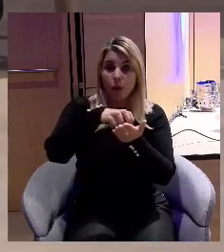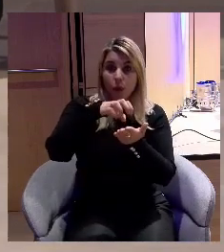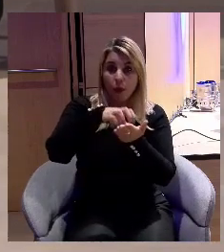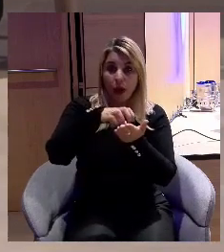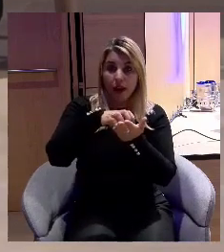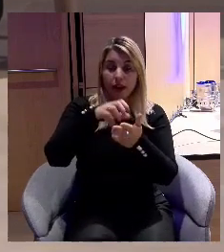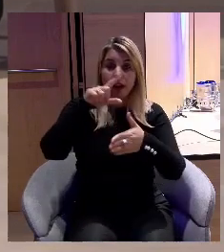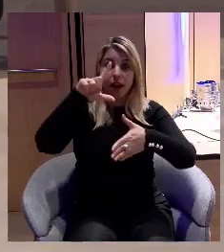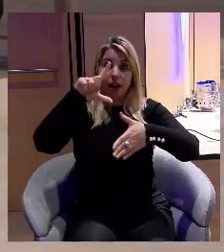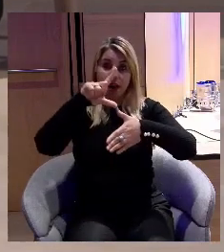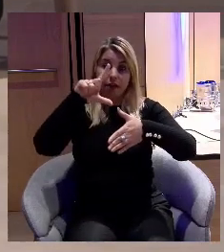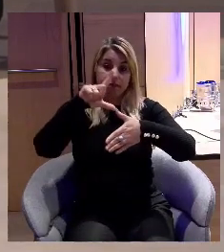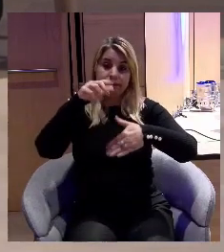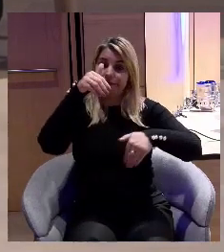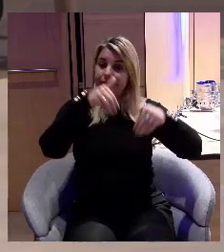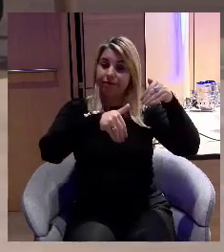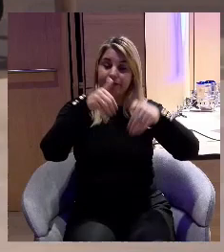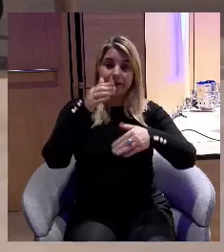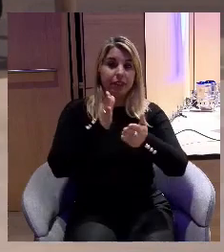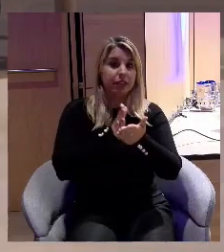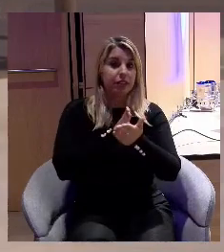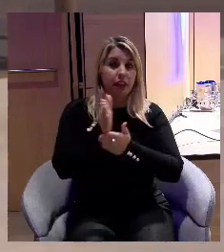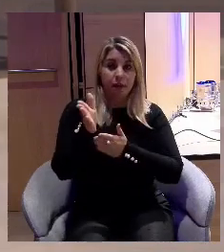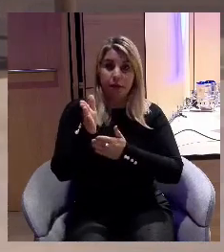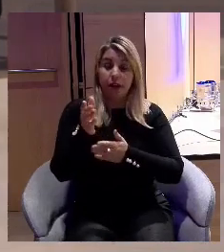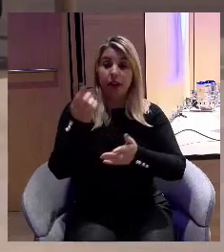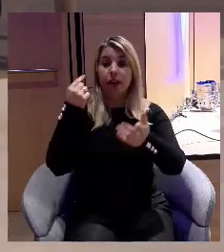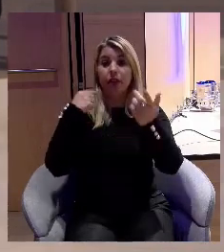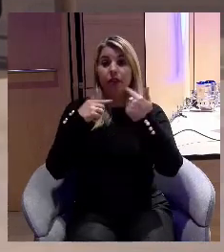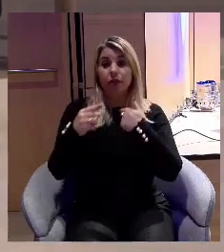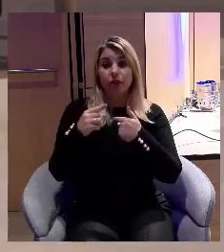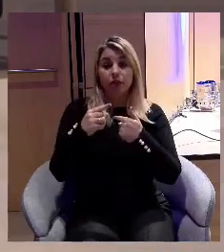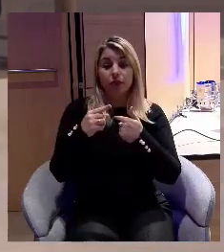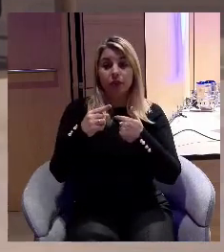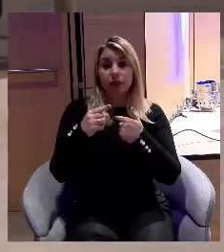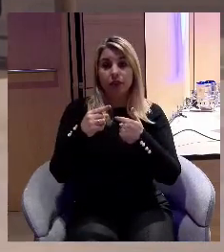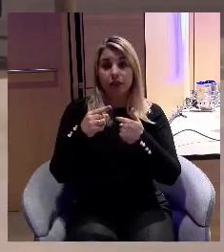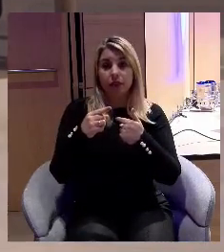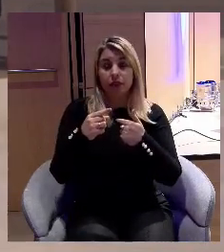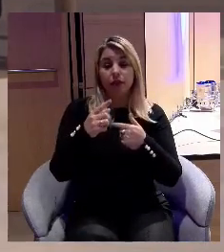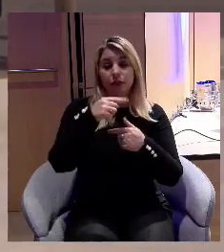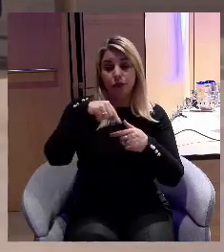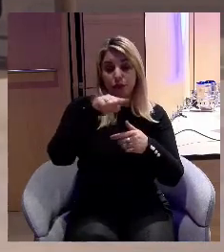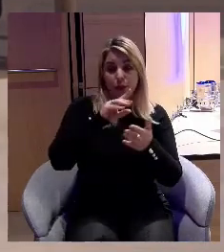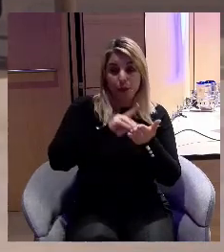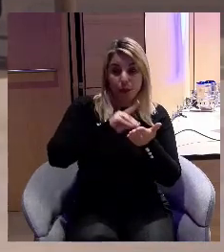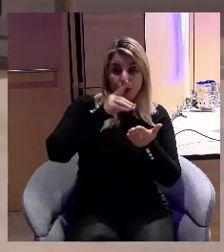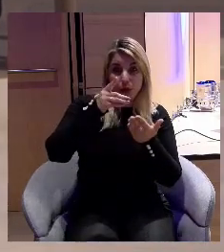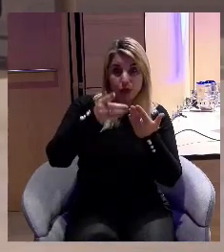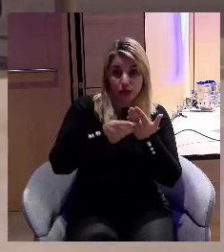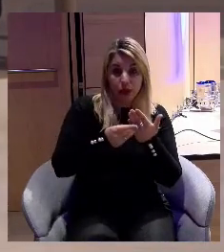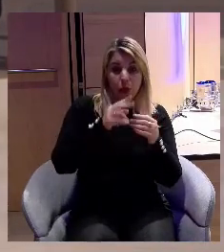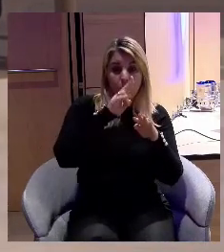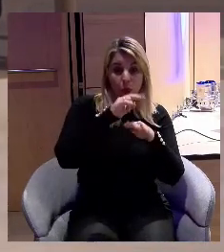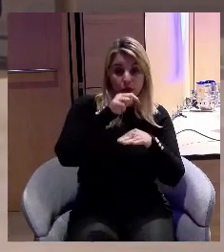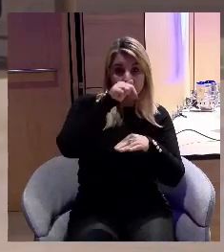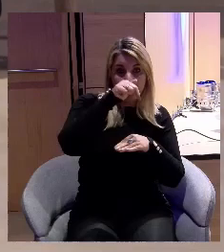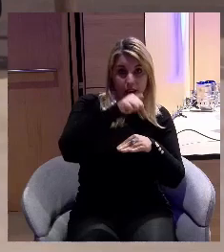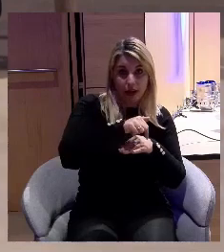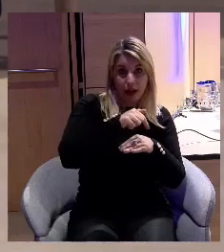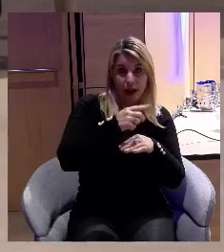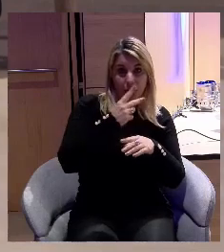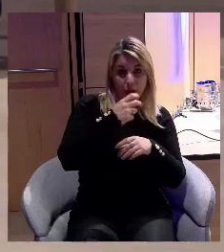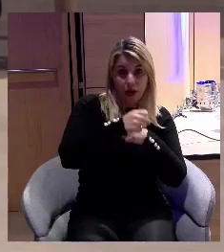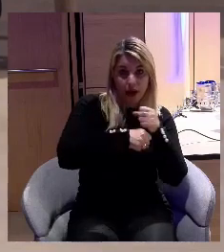lugar de Latinoamérica hay elecciones. Entonces la sustentabilidad nuestra tiene que ser que nuestros proyectos se puedan usar no cada 2